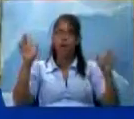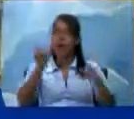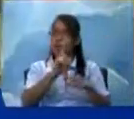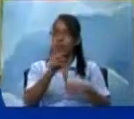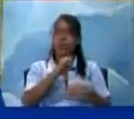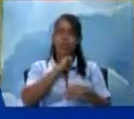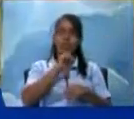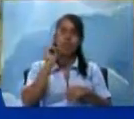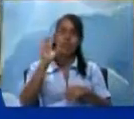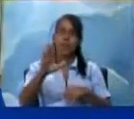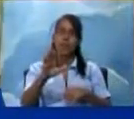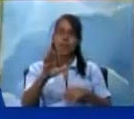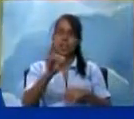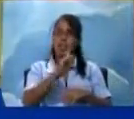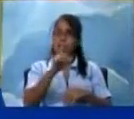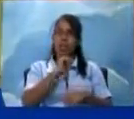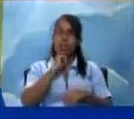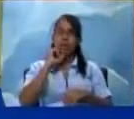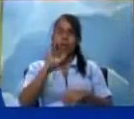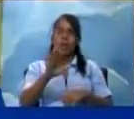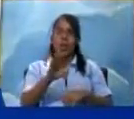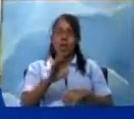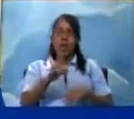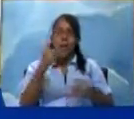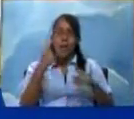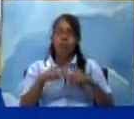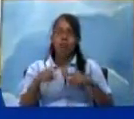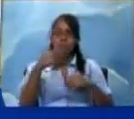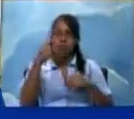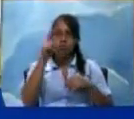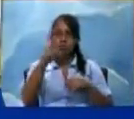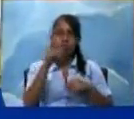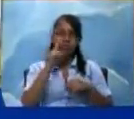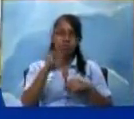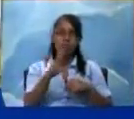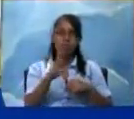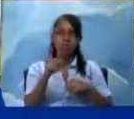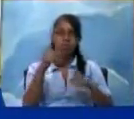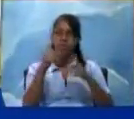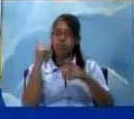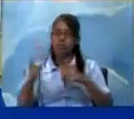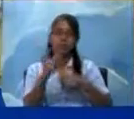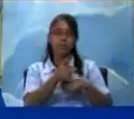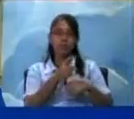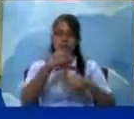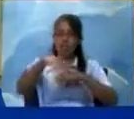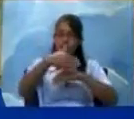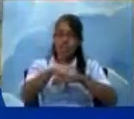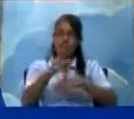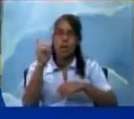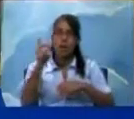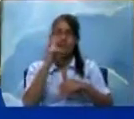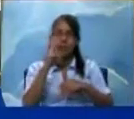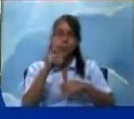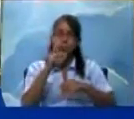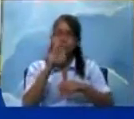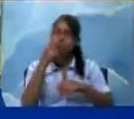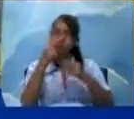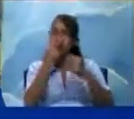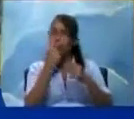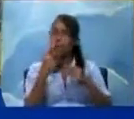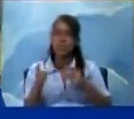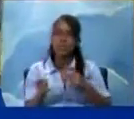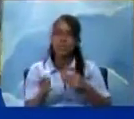aire. No es así. Pero cuando usted ve al indigente, cuando usted ve al